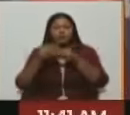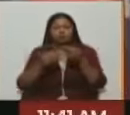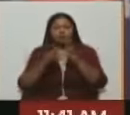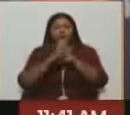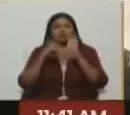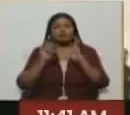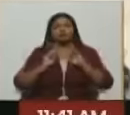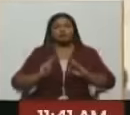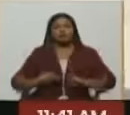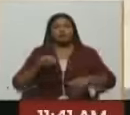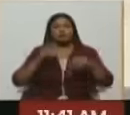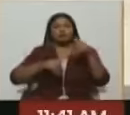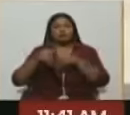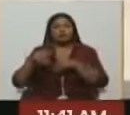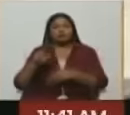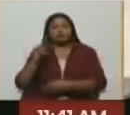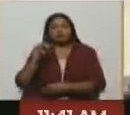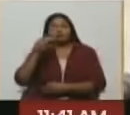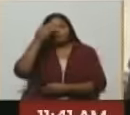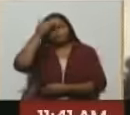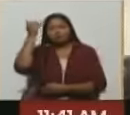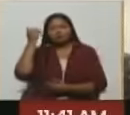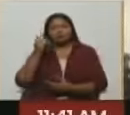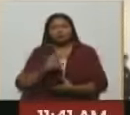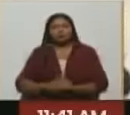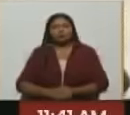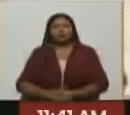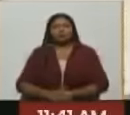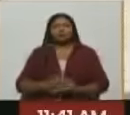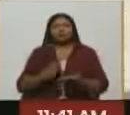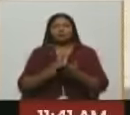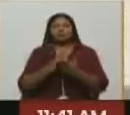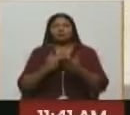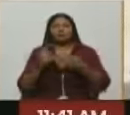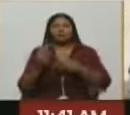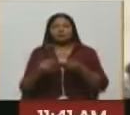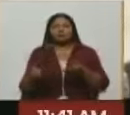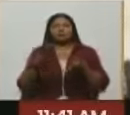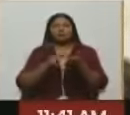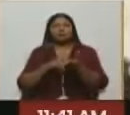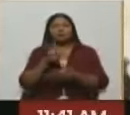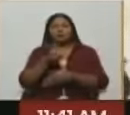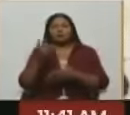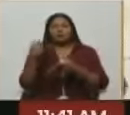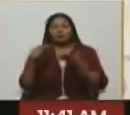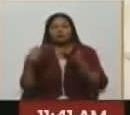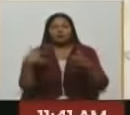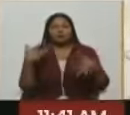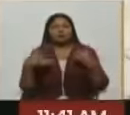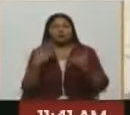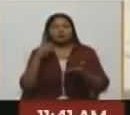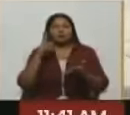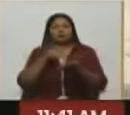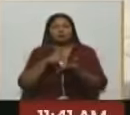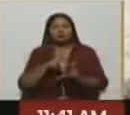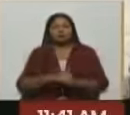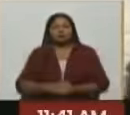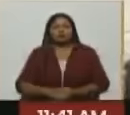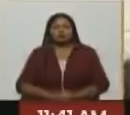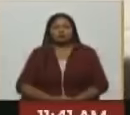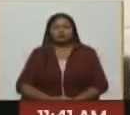voto. Nunca olvidemos, siempre así lo repito en cada uno de los actos que me ha tocado participar de